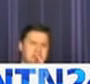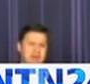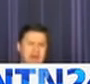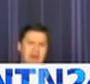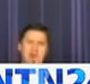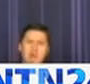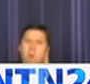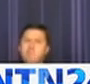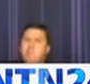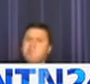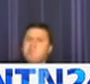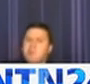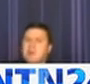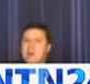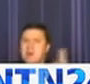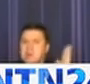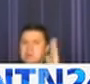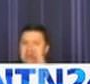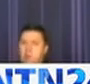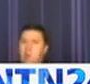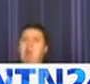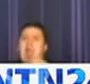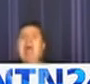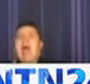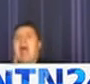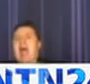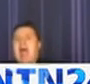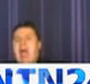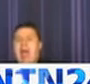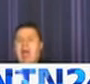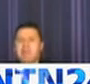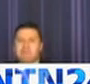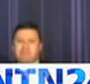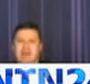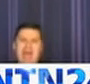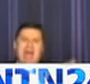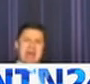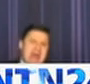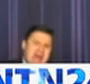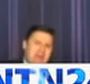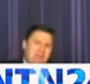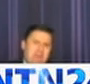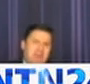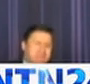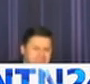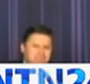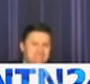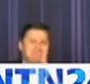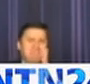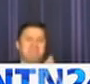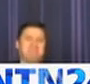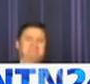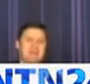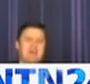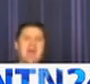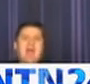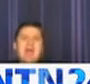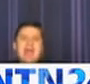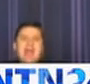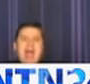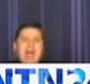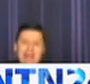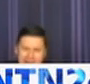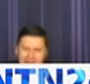dificultades, sobre todo al inicio de la jornada, en algunas grandes superficies, aquellas que están a pie de calle, y